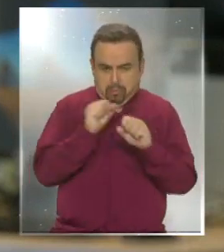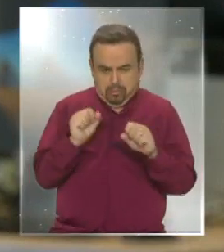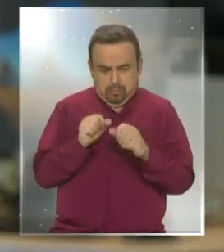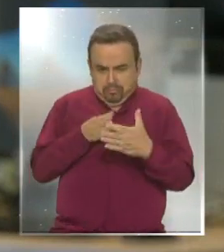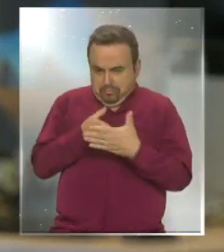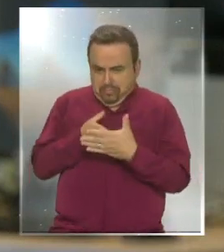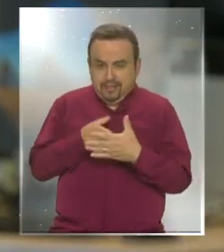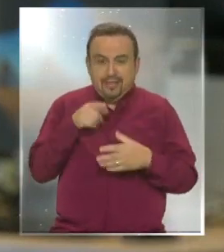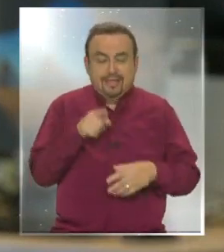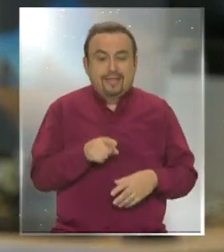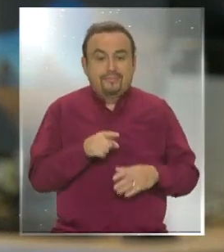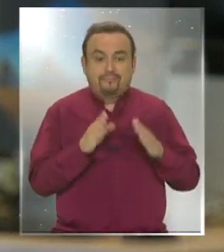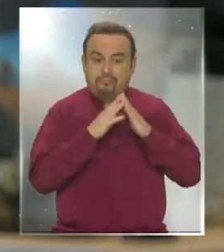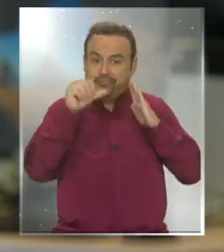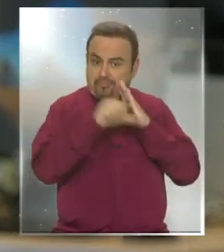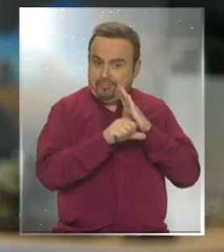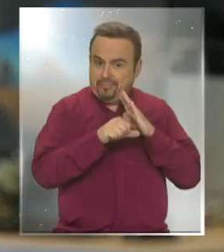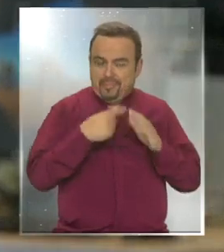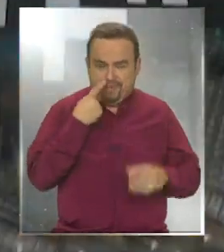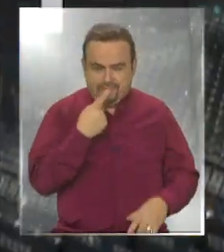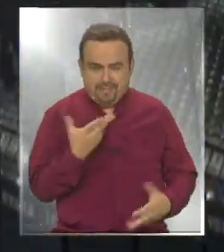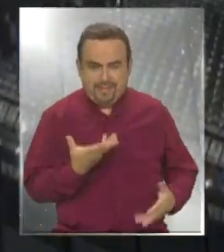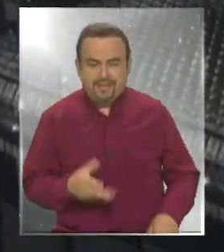Este es nuestro nuevo cuarentenario.